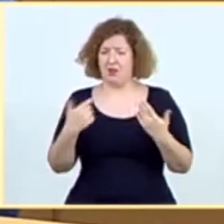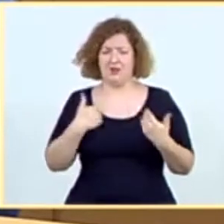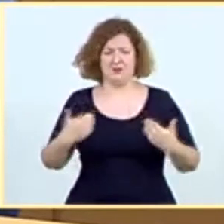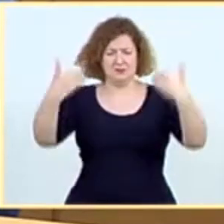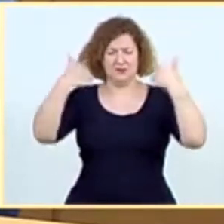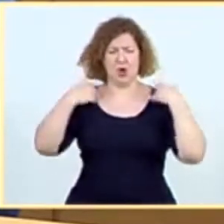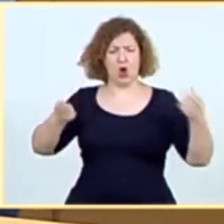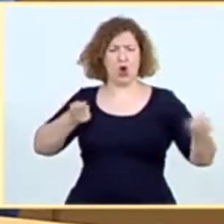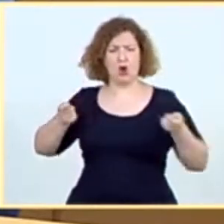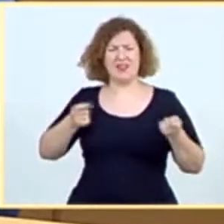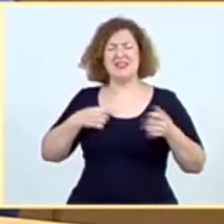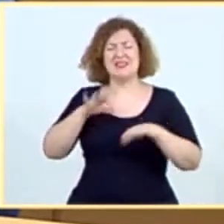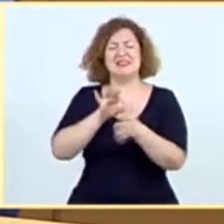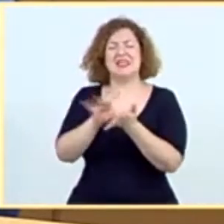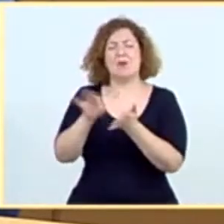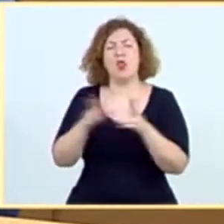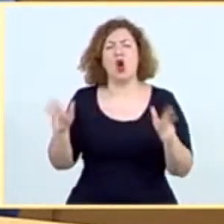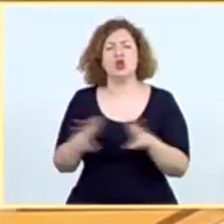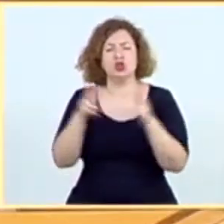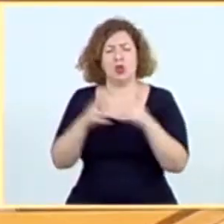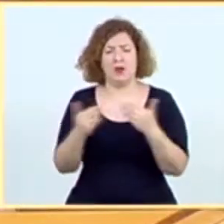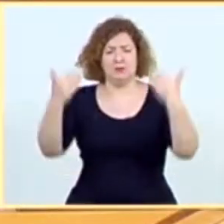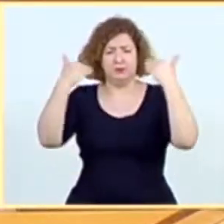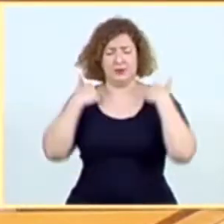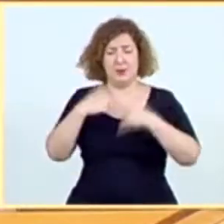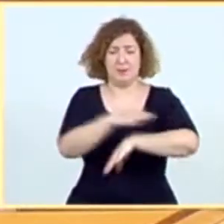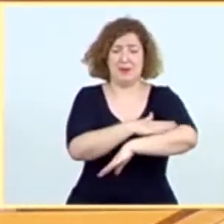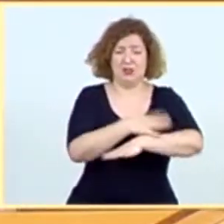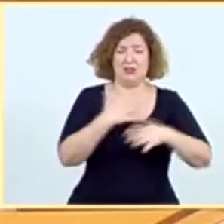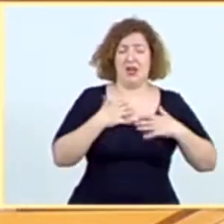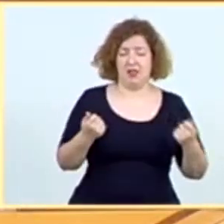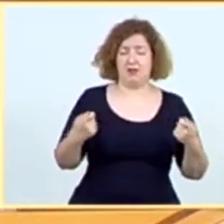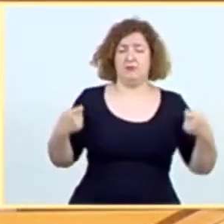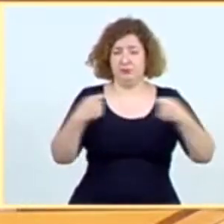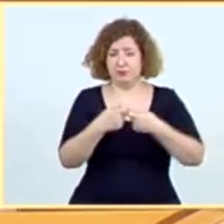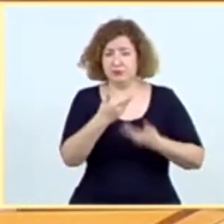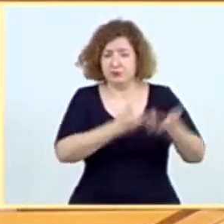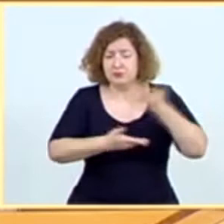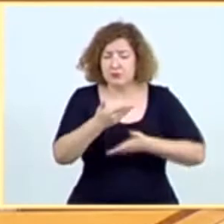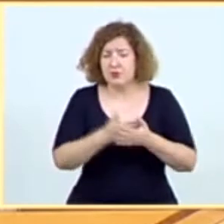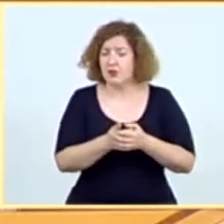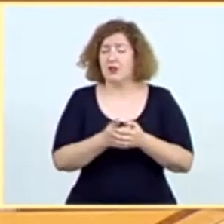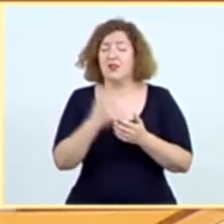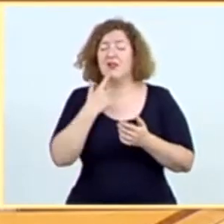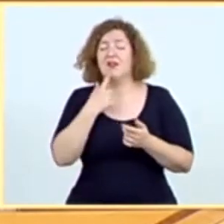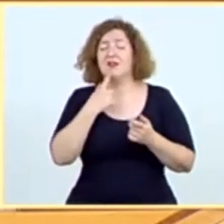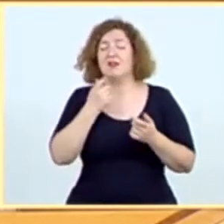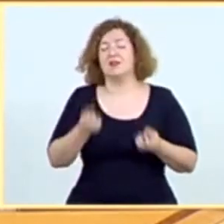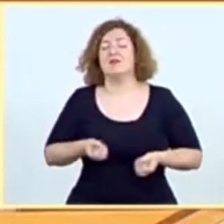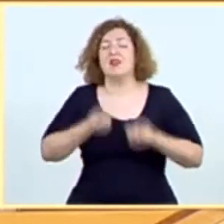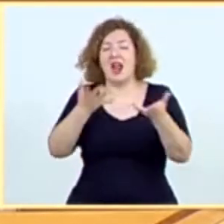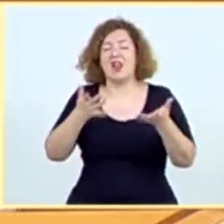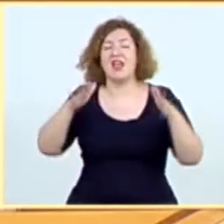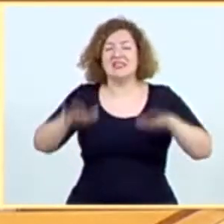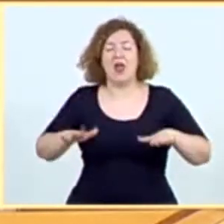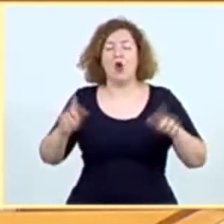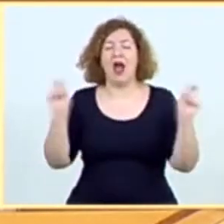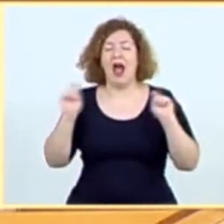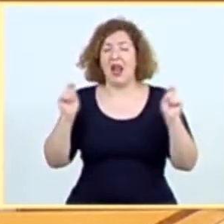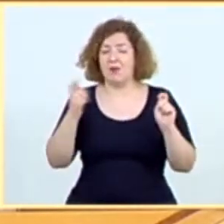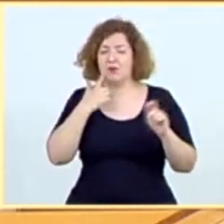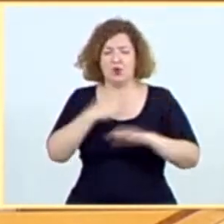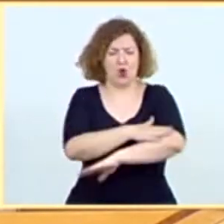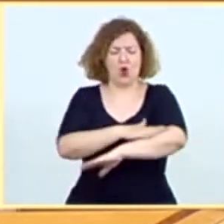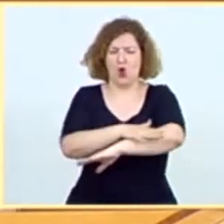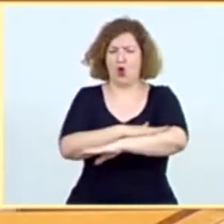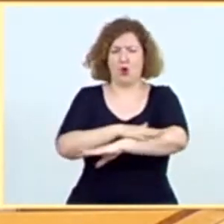de coordinación de los servicios sociales junto con el Ministerio de Sanidad. Desde la declaración del estado de alarma, el Gobierno tenía el mando único con